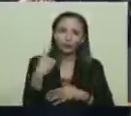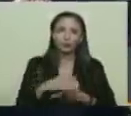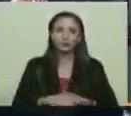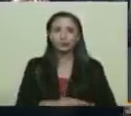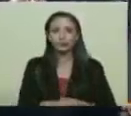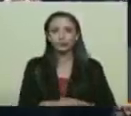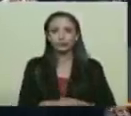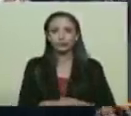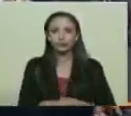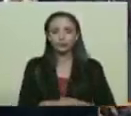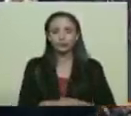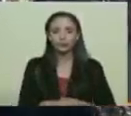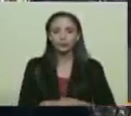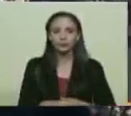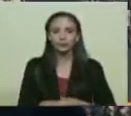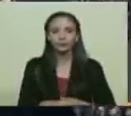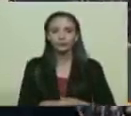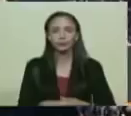2016.